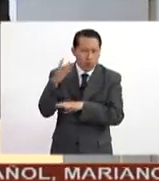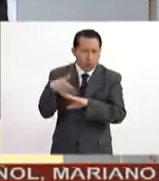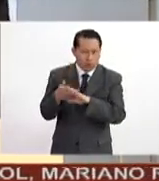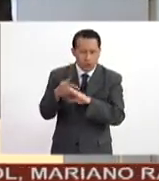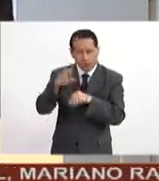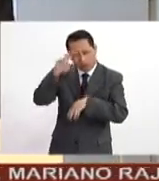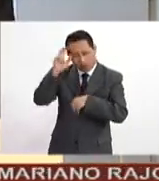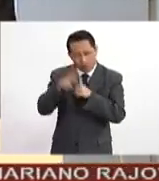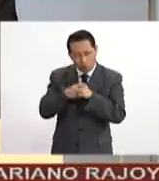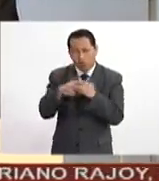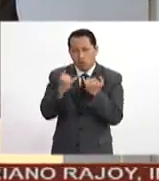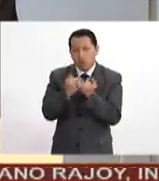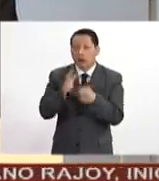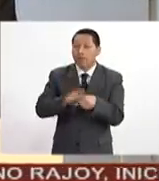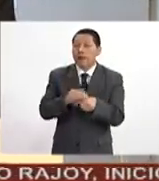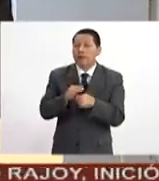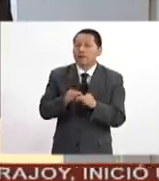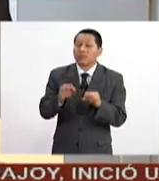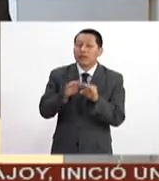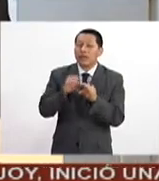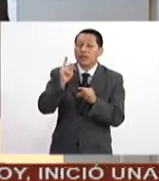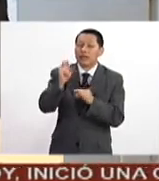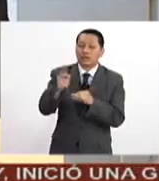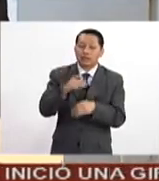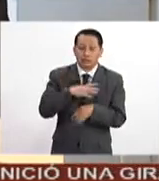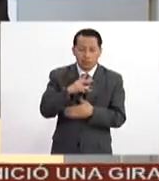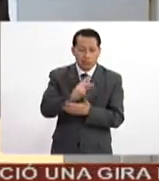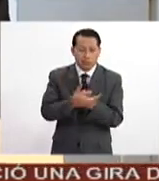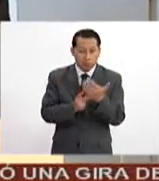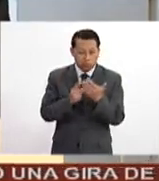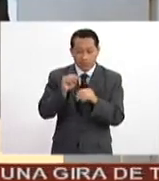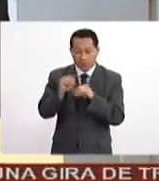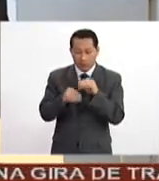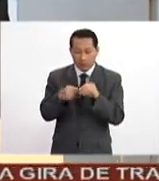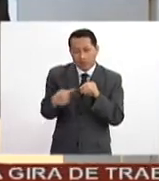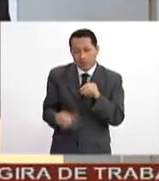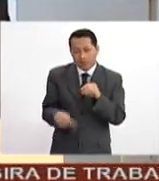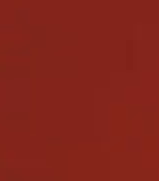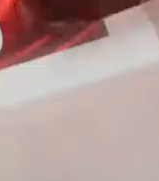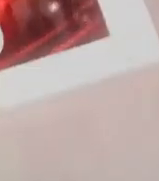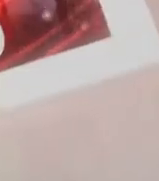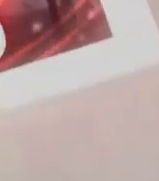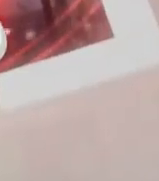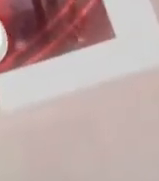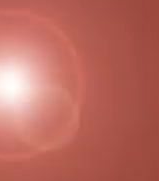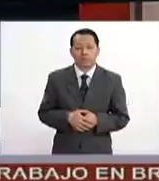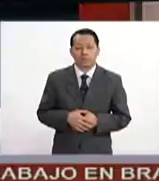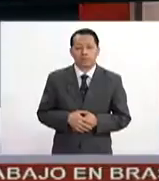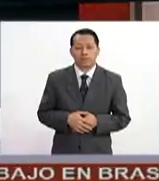pero especialmente las consecuencias de la aplicación de su programa en nuestro país.